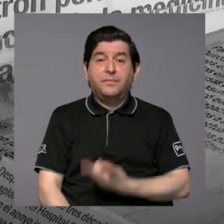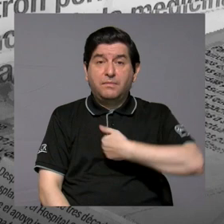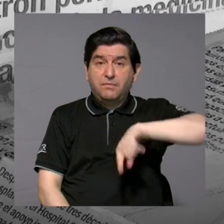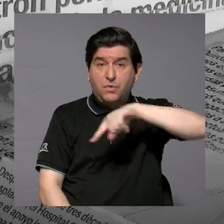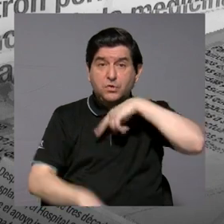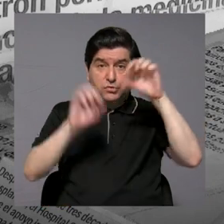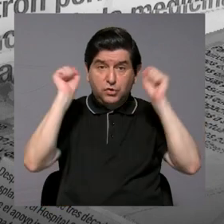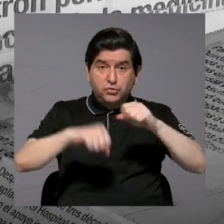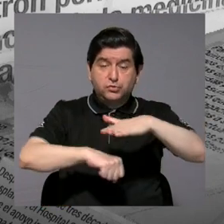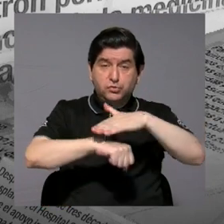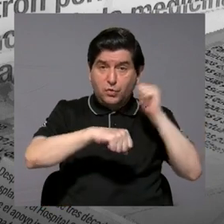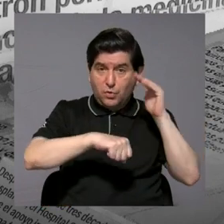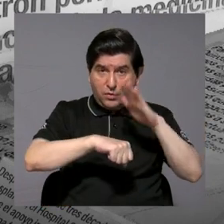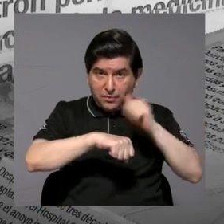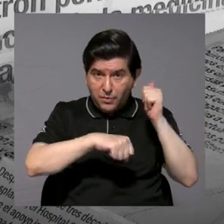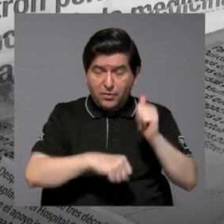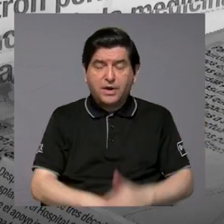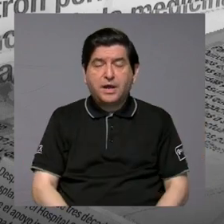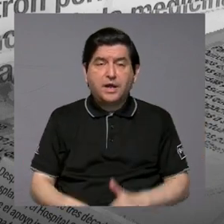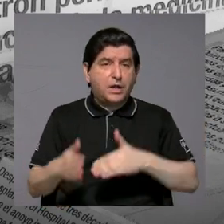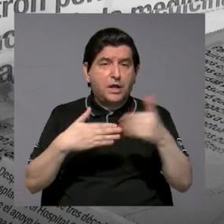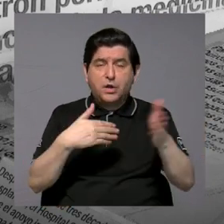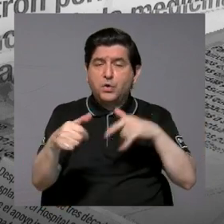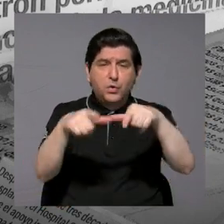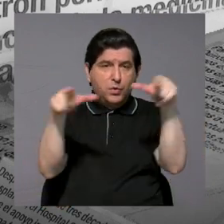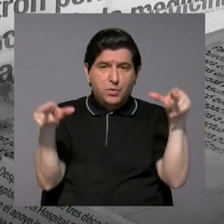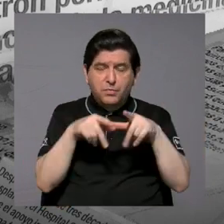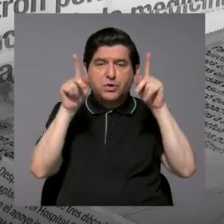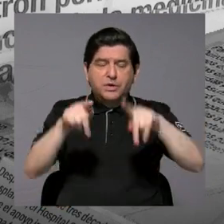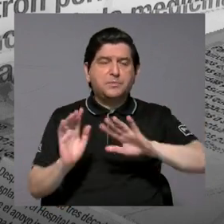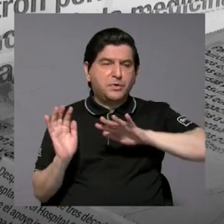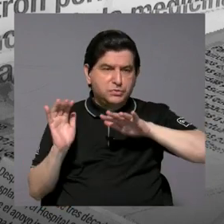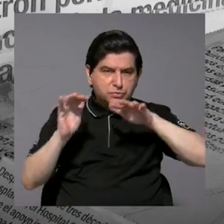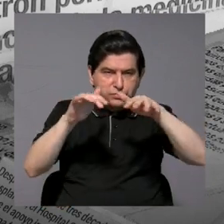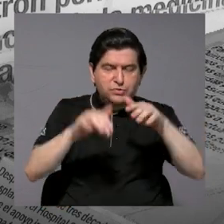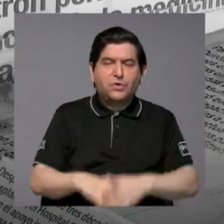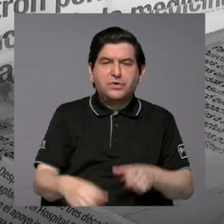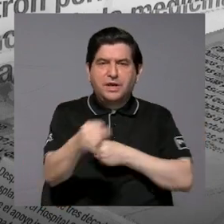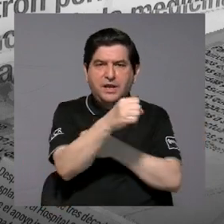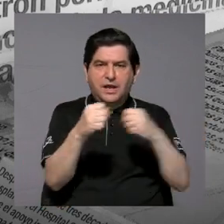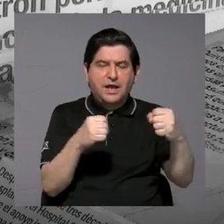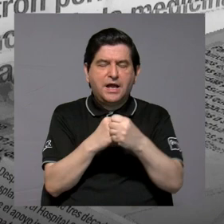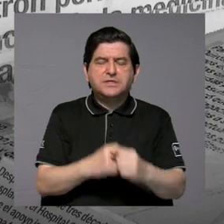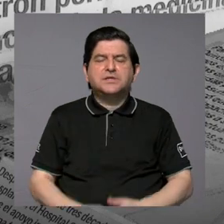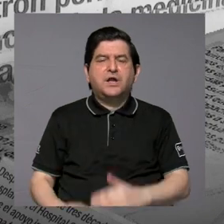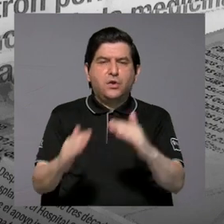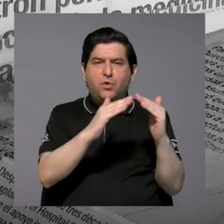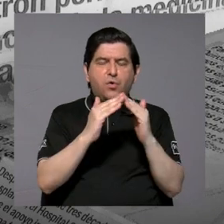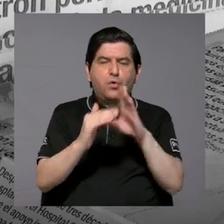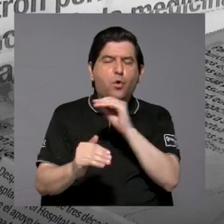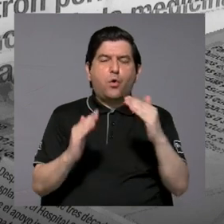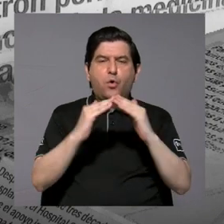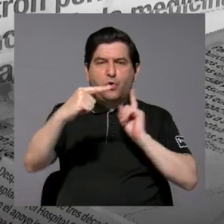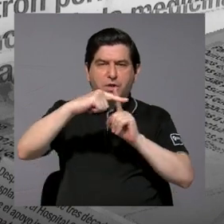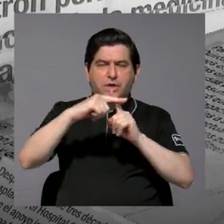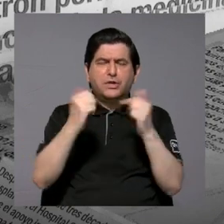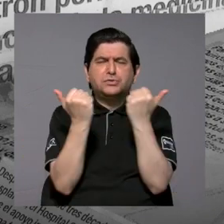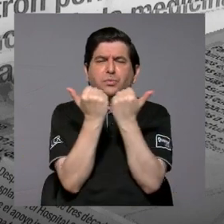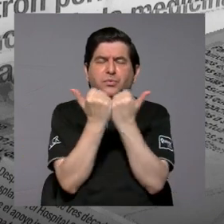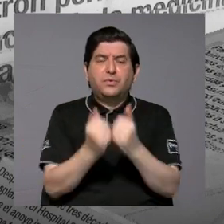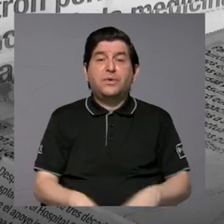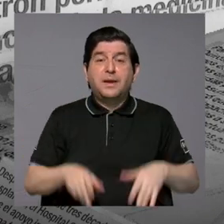podemos convocar en cualquier lugar y la gente nos llega nos llena sales comunales nos llena Iglesias la gente cree en la